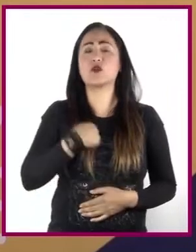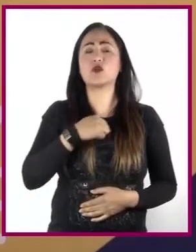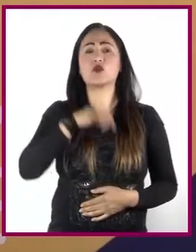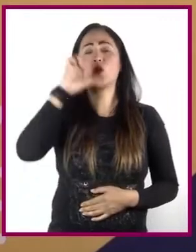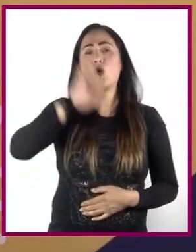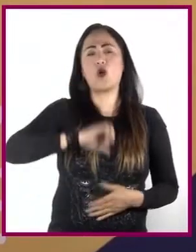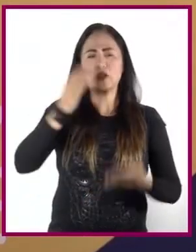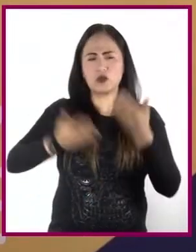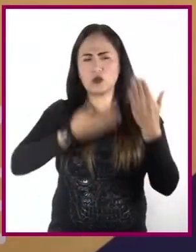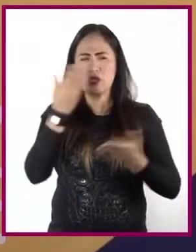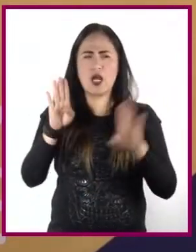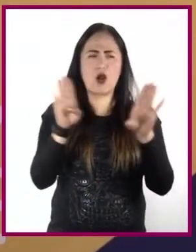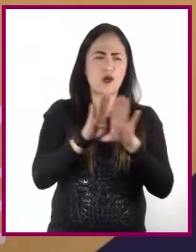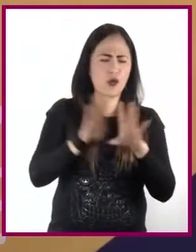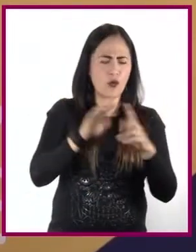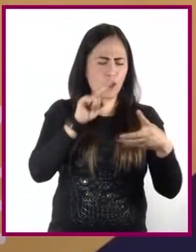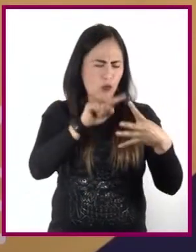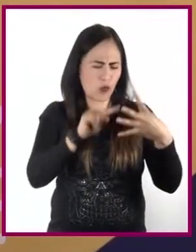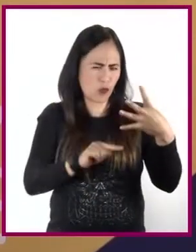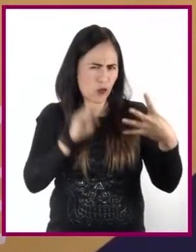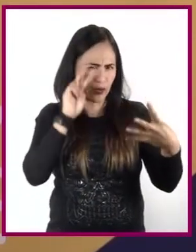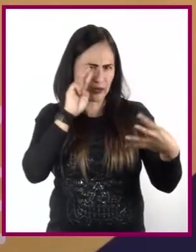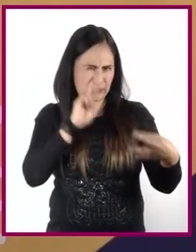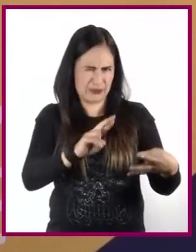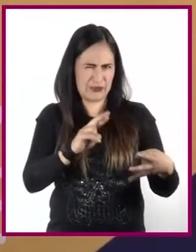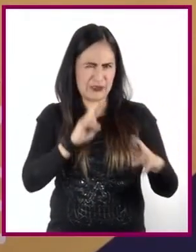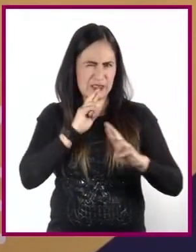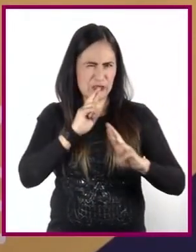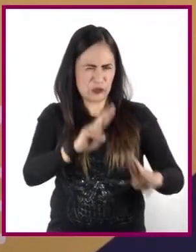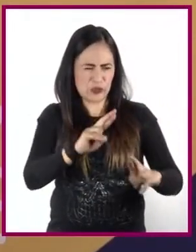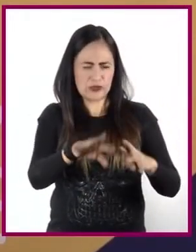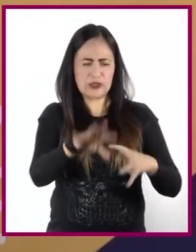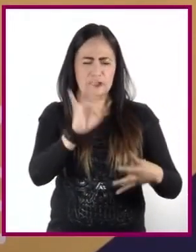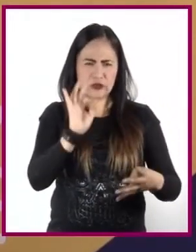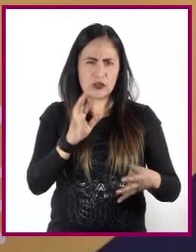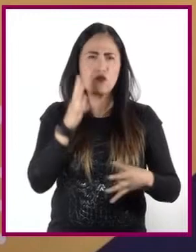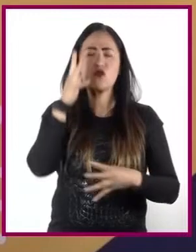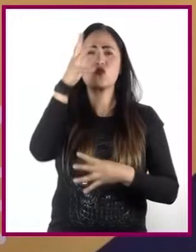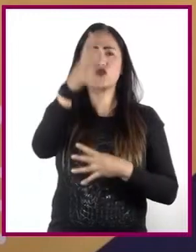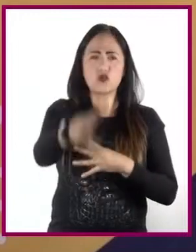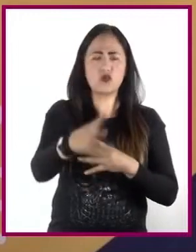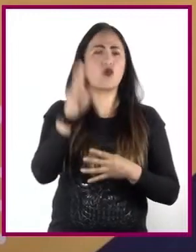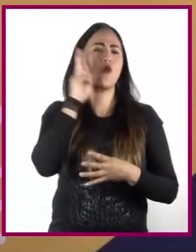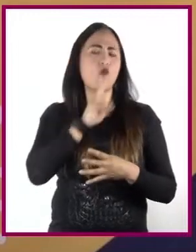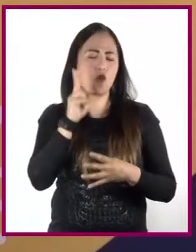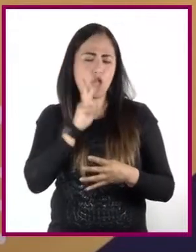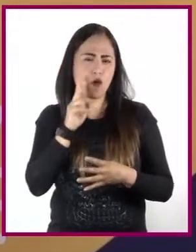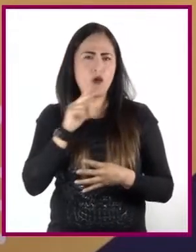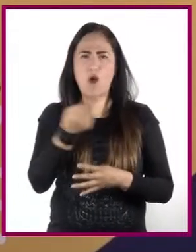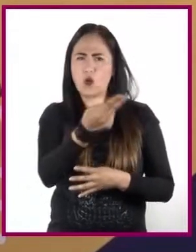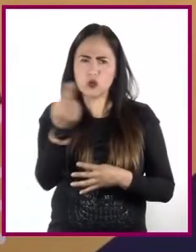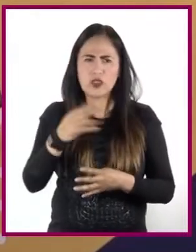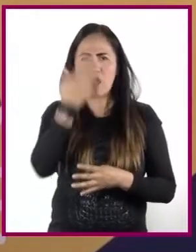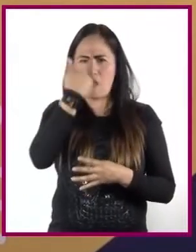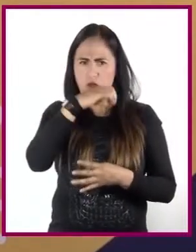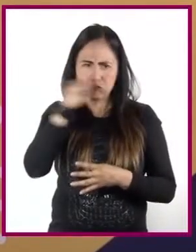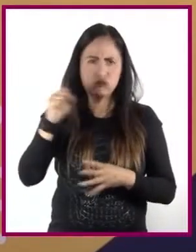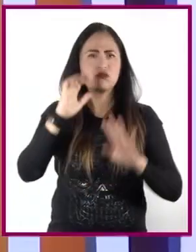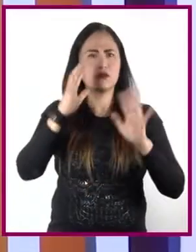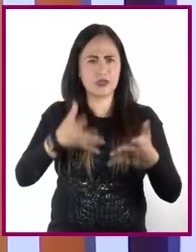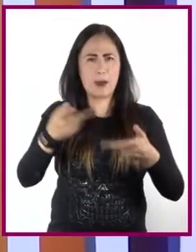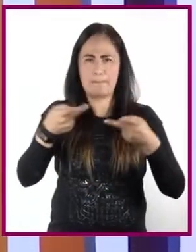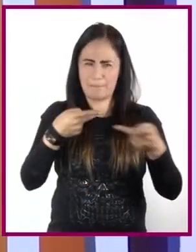abordar dichos reactivos desde una perspectiva adecuada que les sea útil para una futura prueba. Muy bien, y para iniciar, maestro